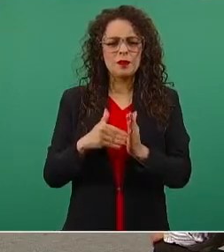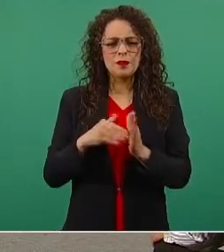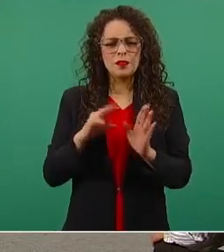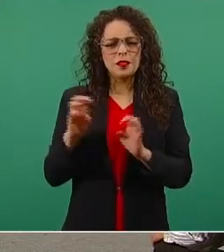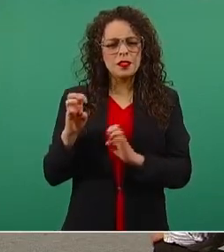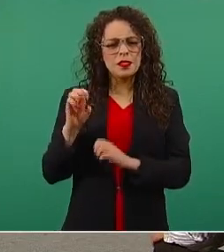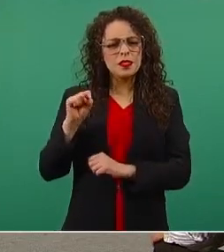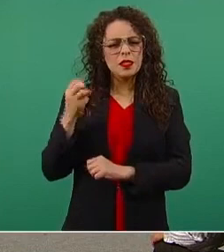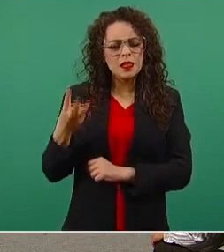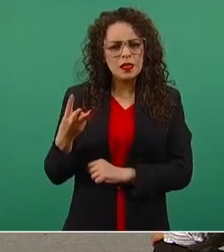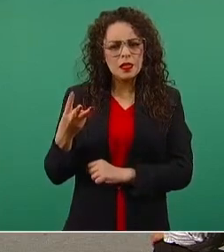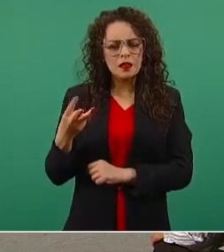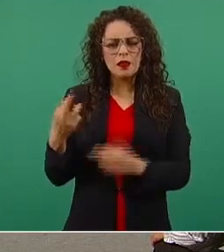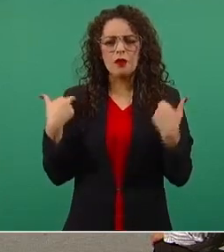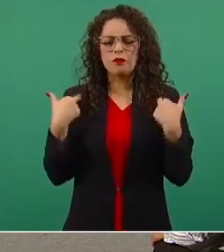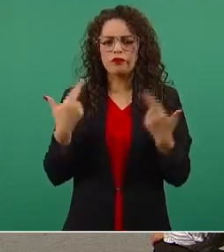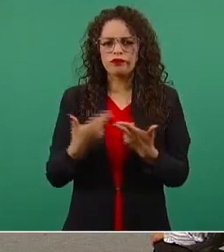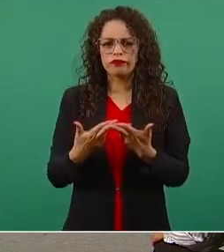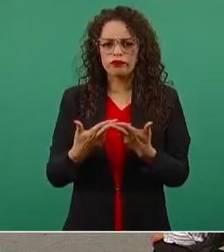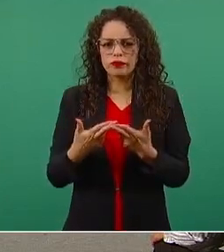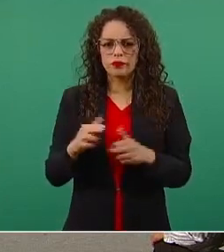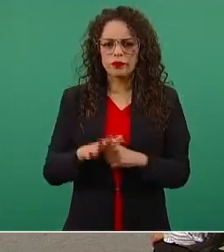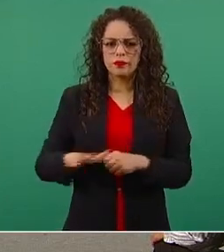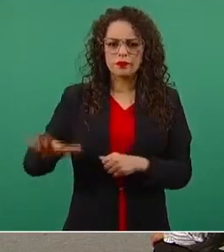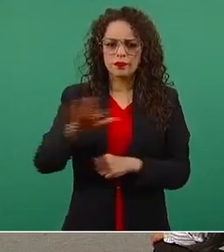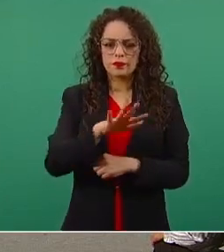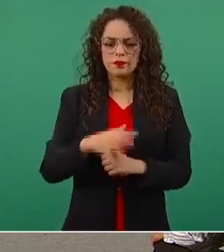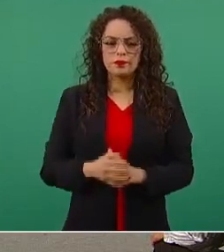53.673 profesores del sector público en el sector